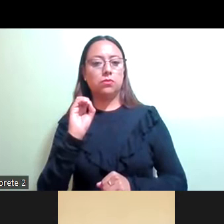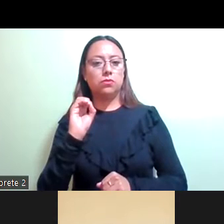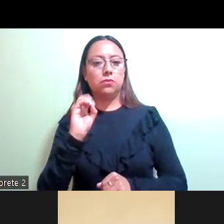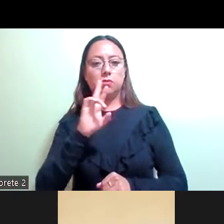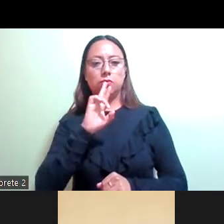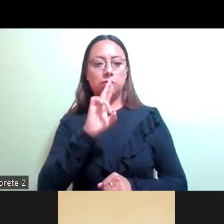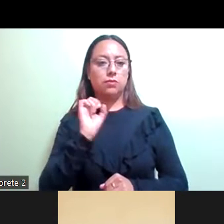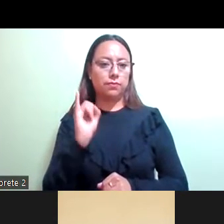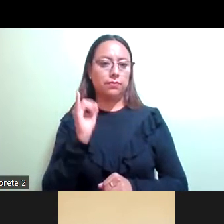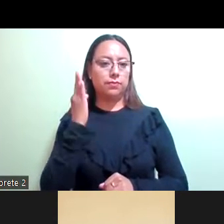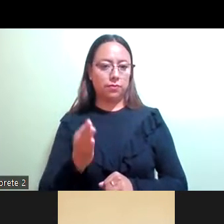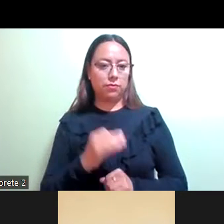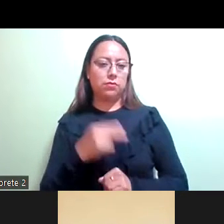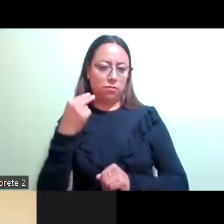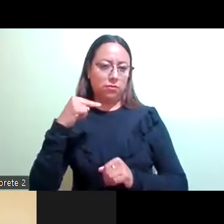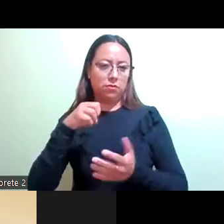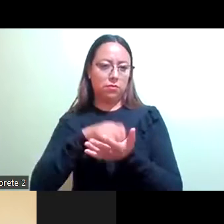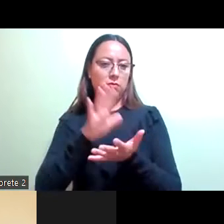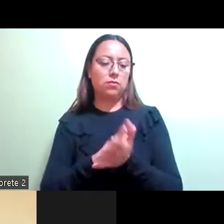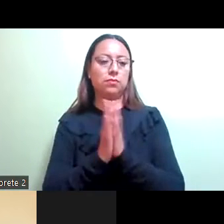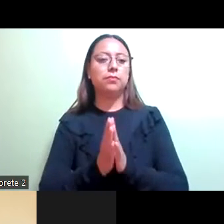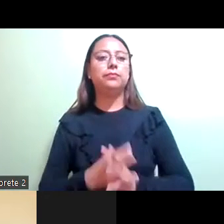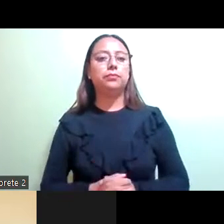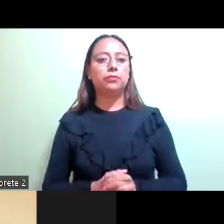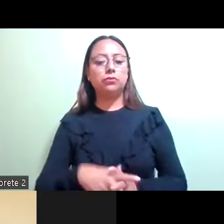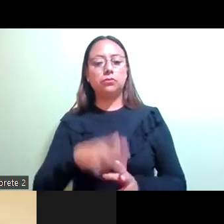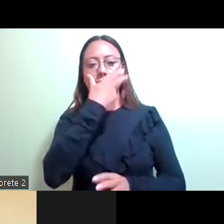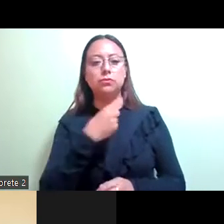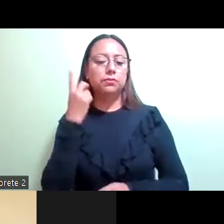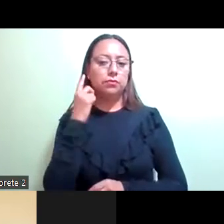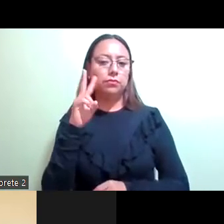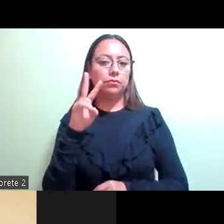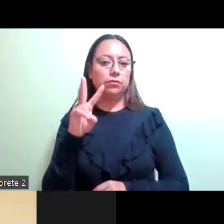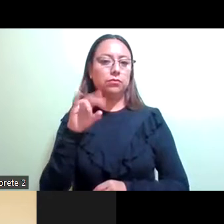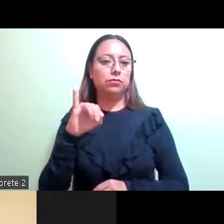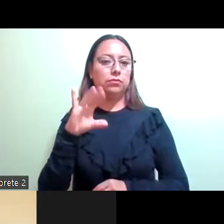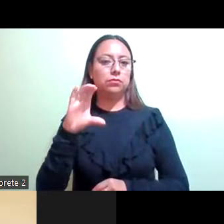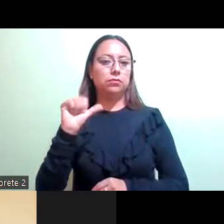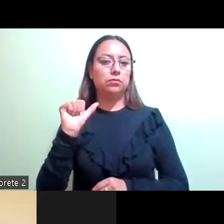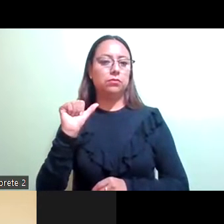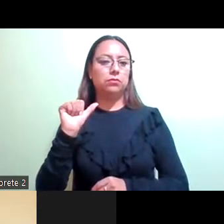Gracias. Sí, gracias, diputado. Diputado Víctor Hugo Lobo Román.